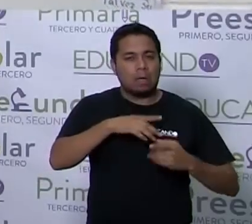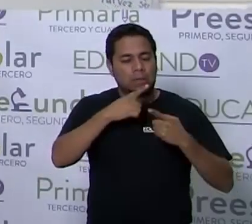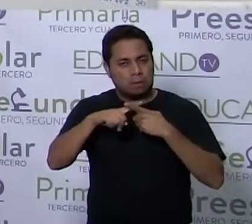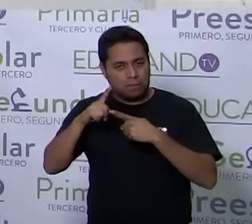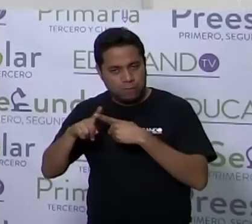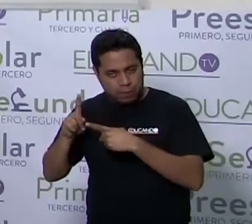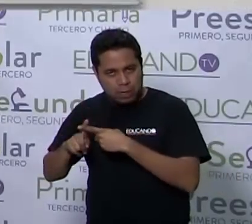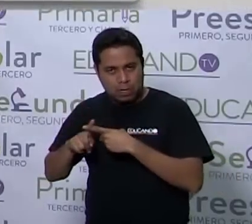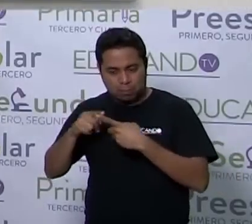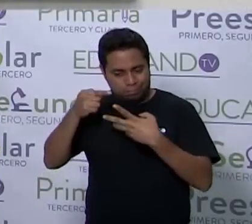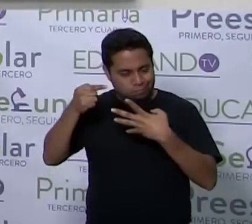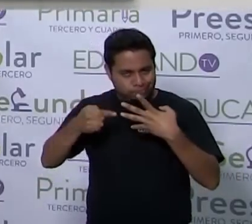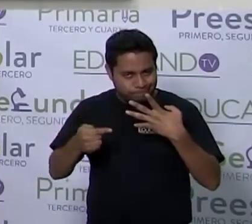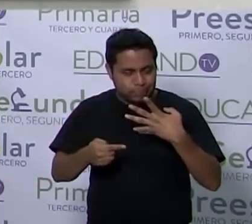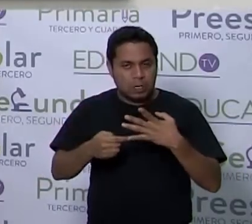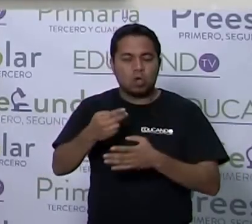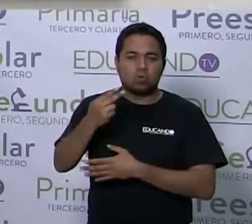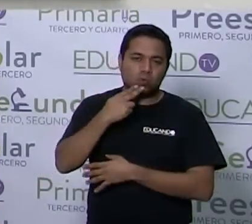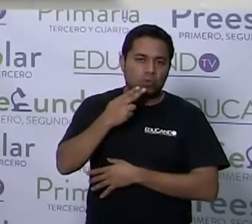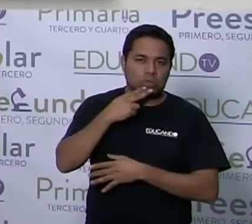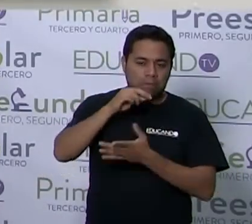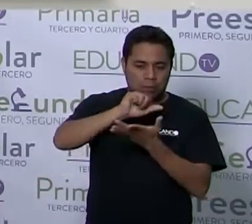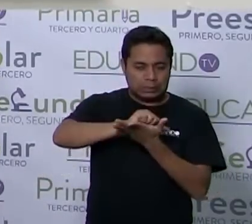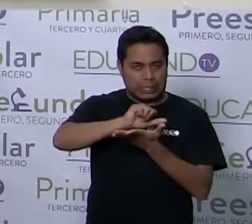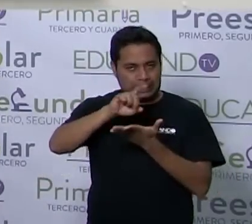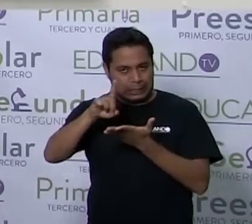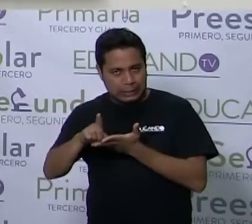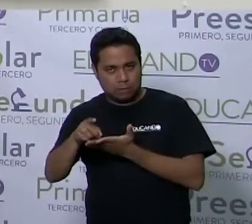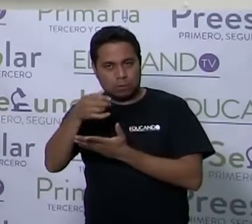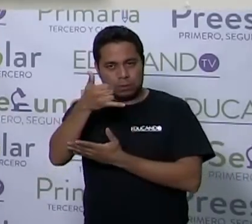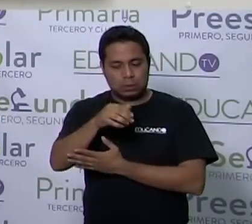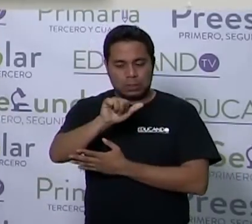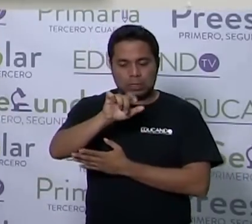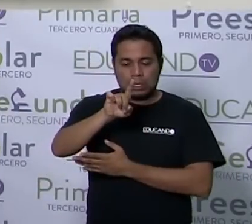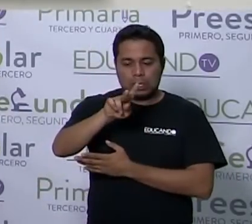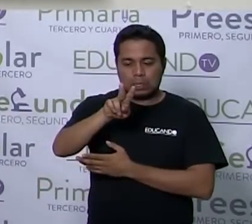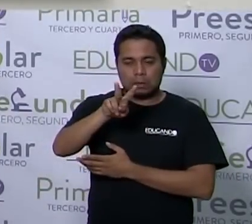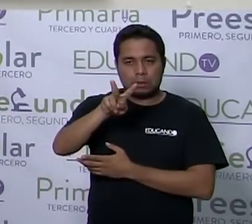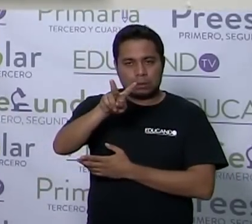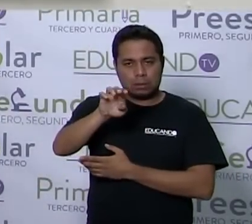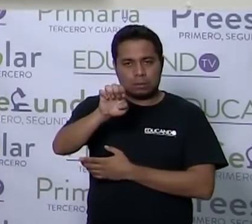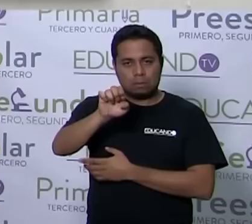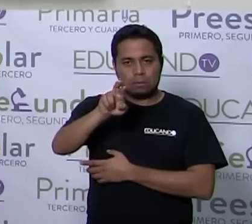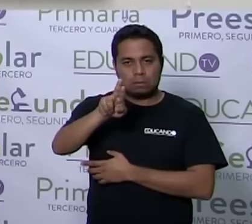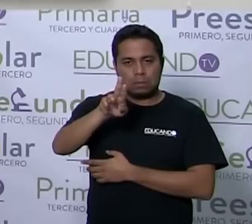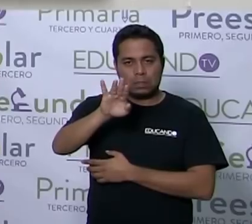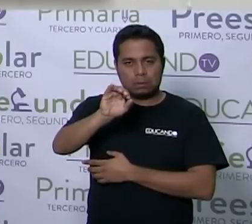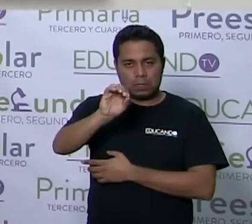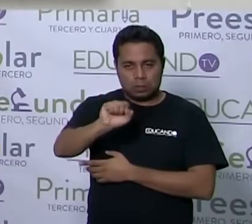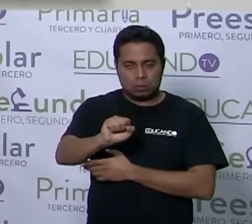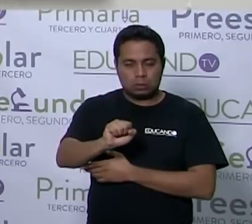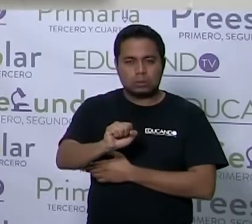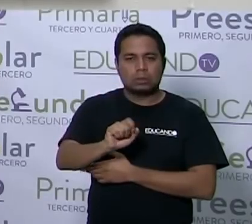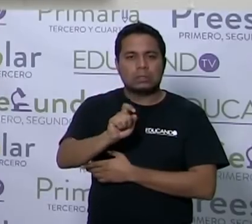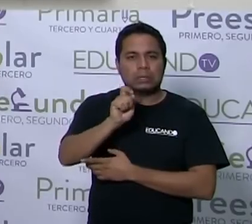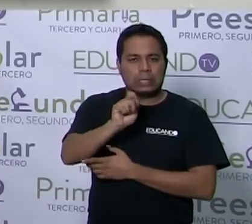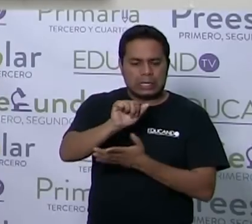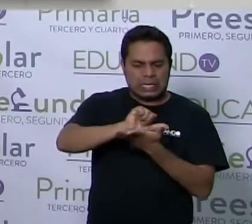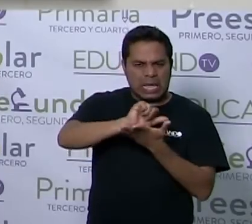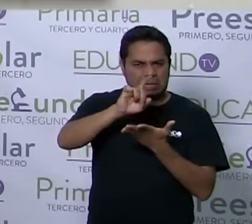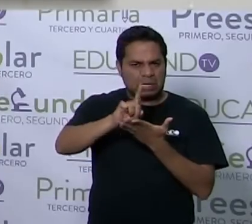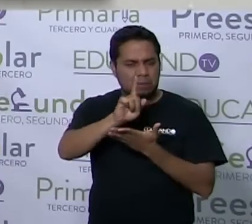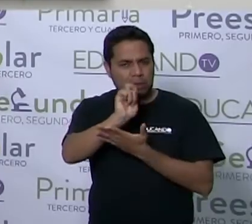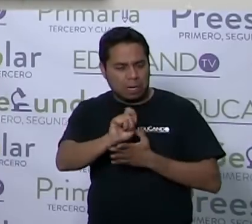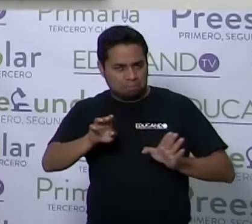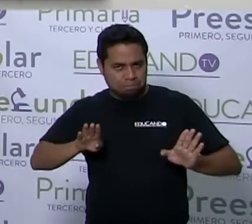utilizamos adjetivos y utilizamos adverbios. Que los adjetivos son palabras que caracterizan, es decir,